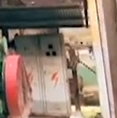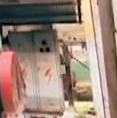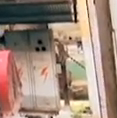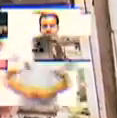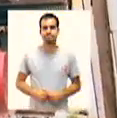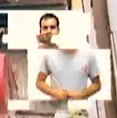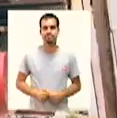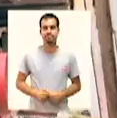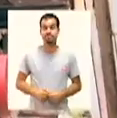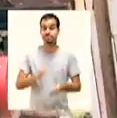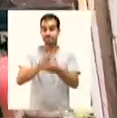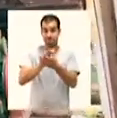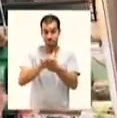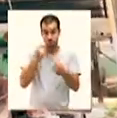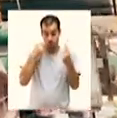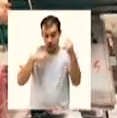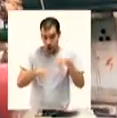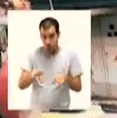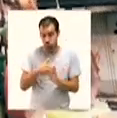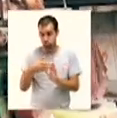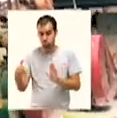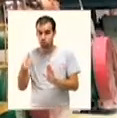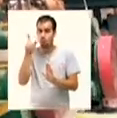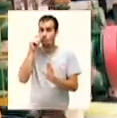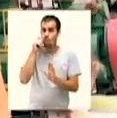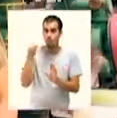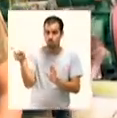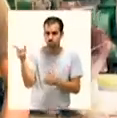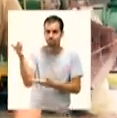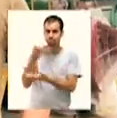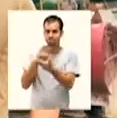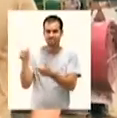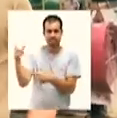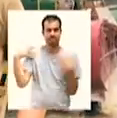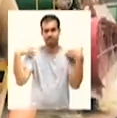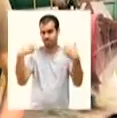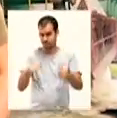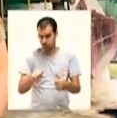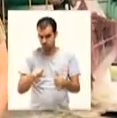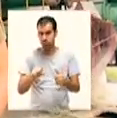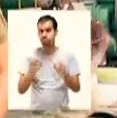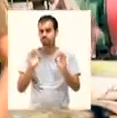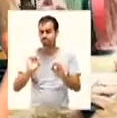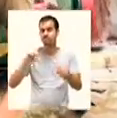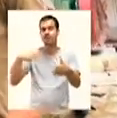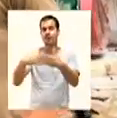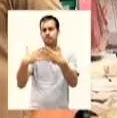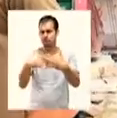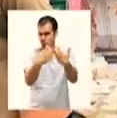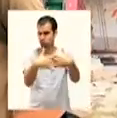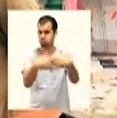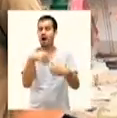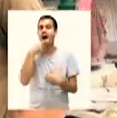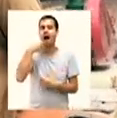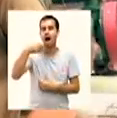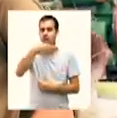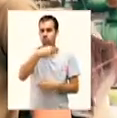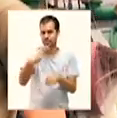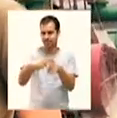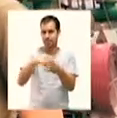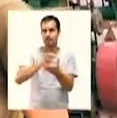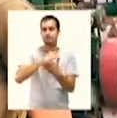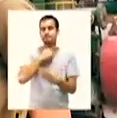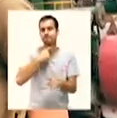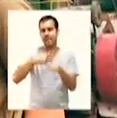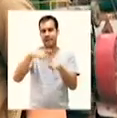Amigos, en este momento tengo el placer de conversar con Jorge Luis Bregio. Él es el director de la UEB Central Azucarero México. Bienvenido a nuestro